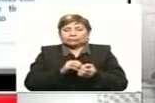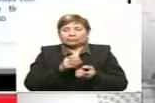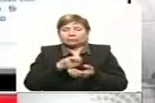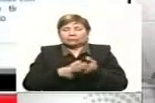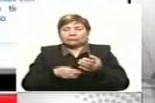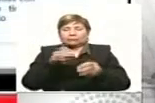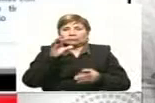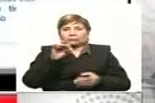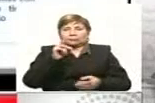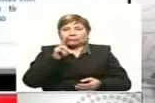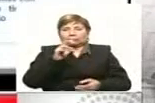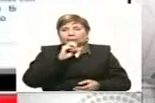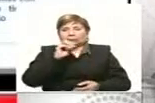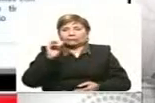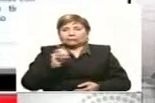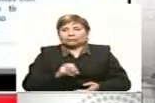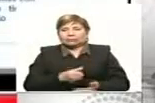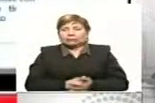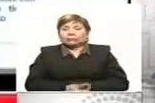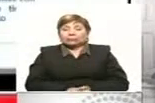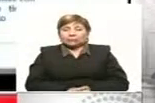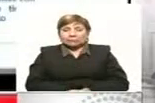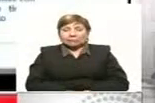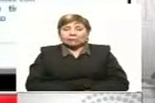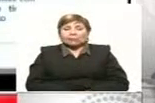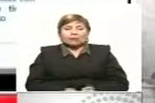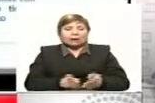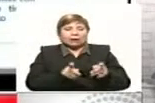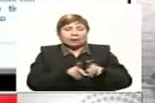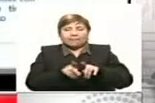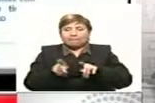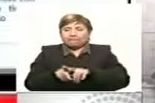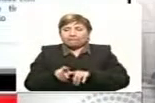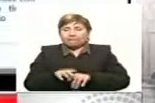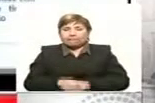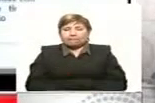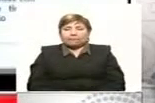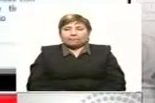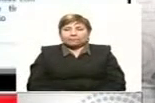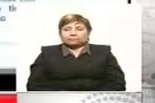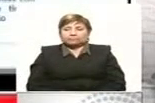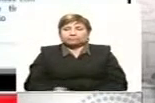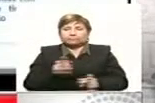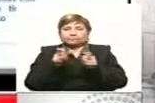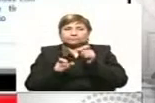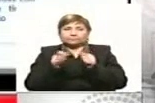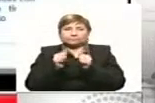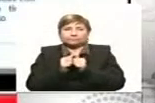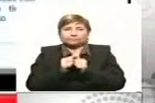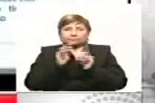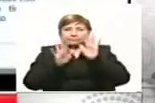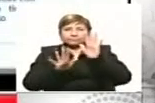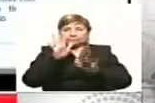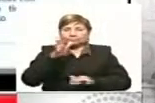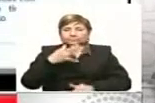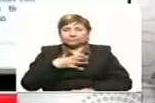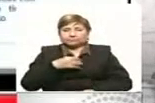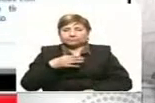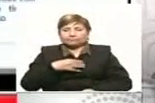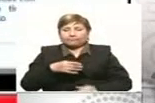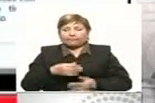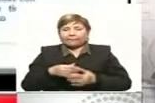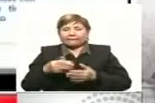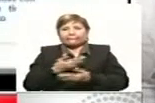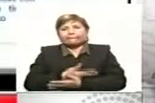al 82%, ¿no? También en lo que son personas mayores de 15 años con diabetes mellitus